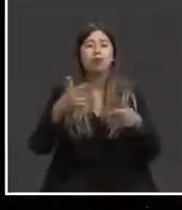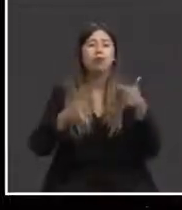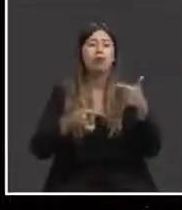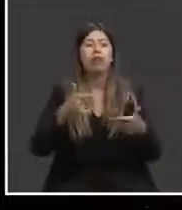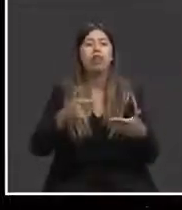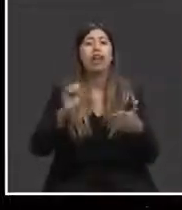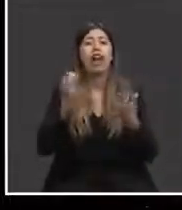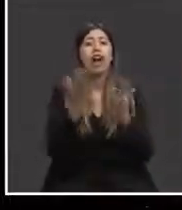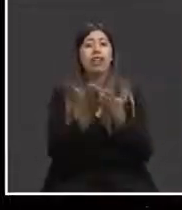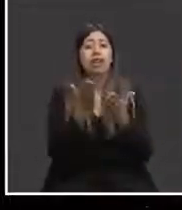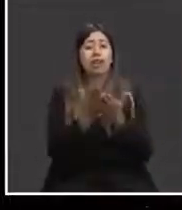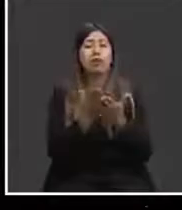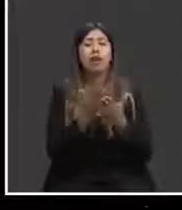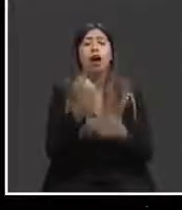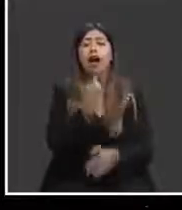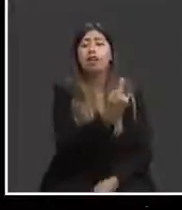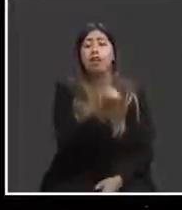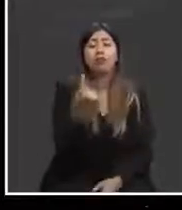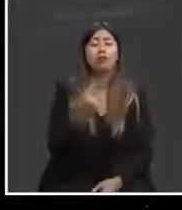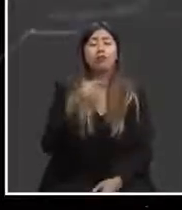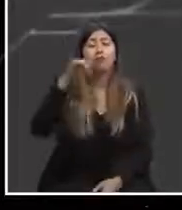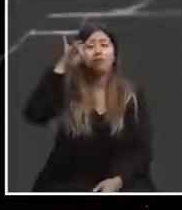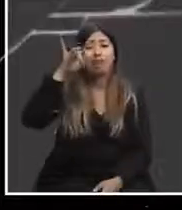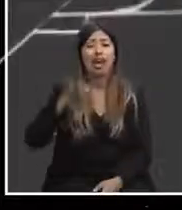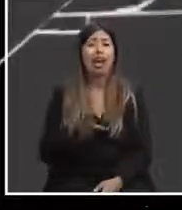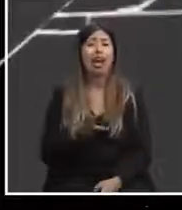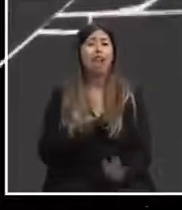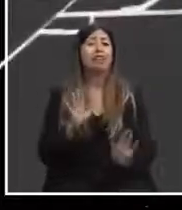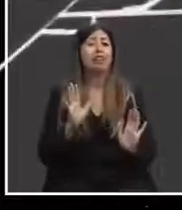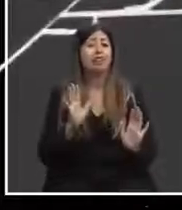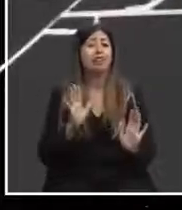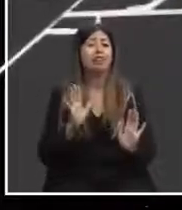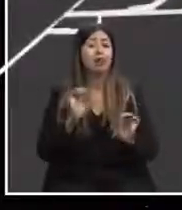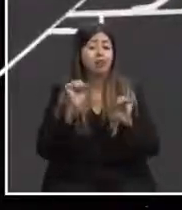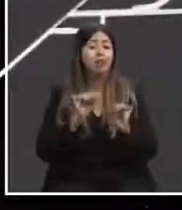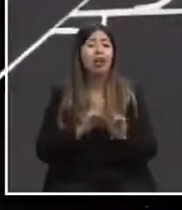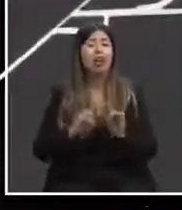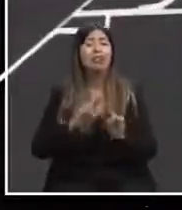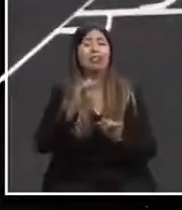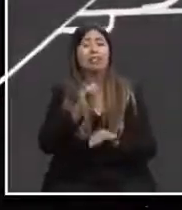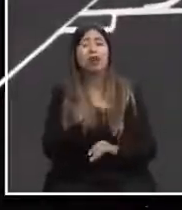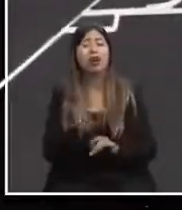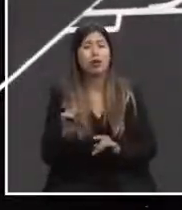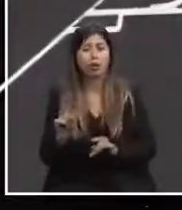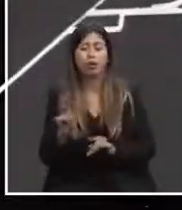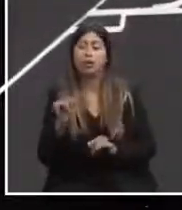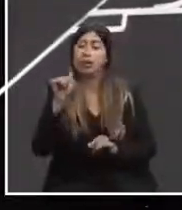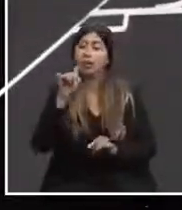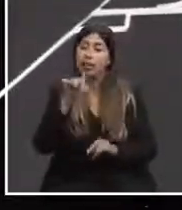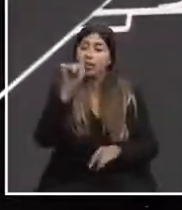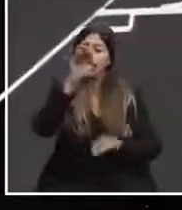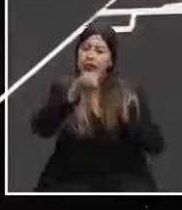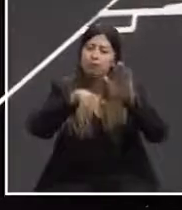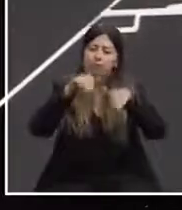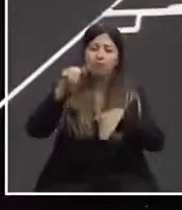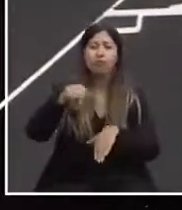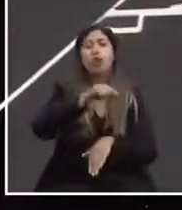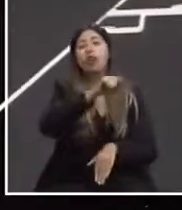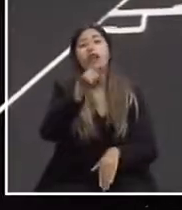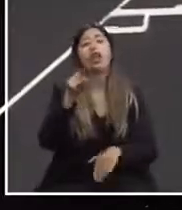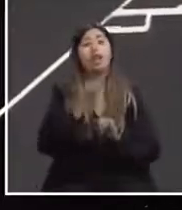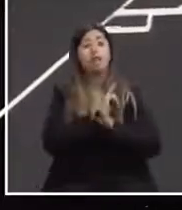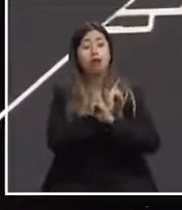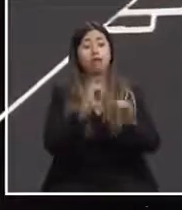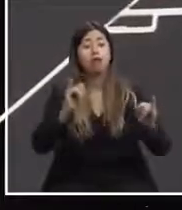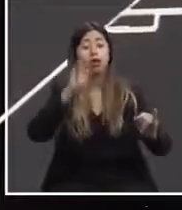cada uno, ¿cierto?, sabe, como decimos en Chile, dónde le aprieta el zapato. Así que también este es un llamado a que la información y